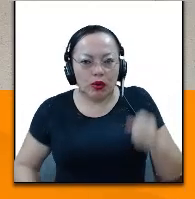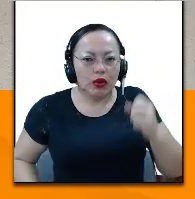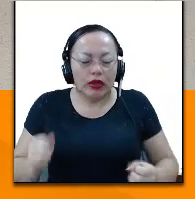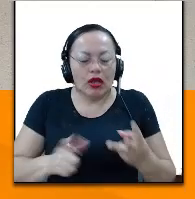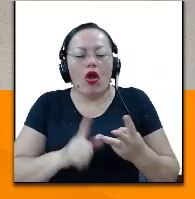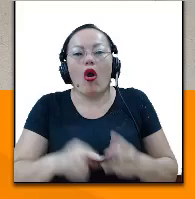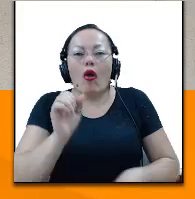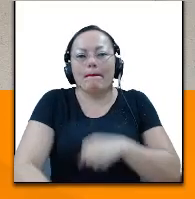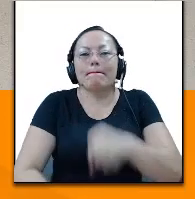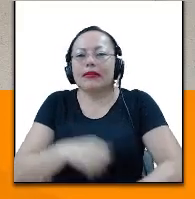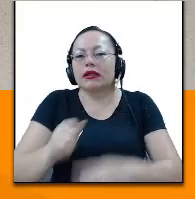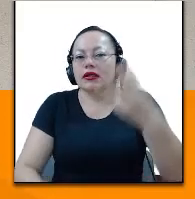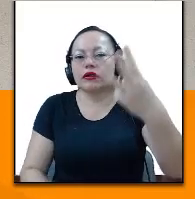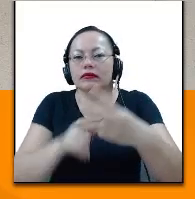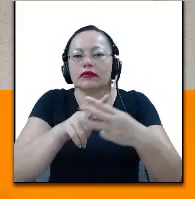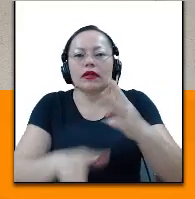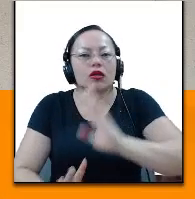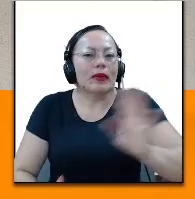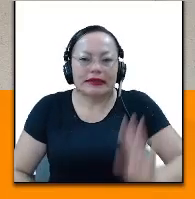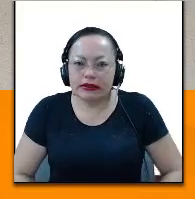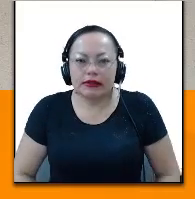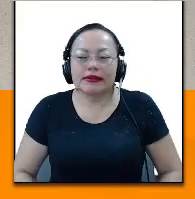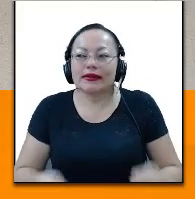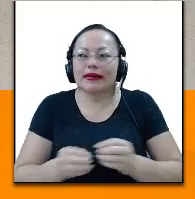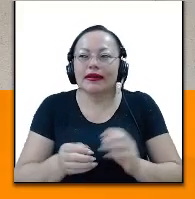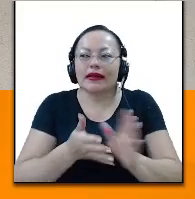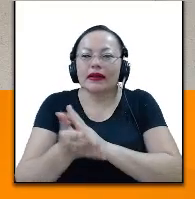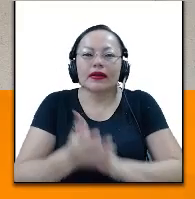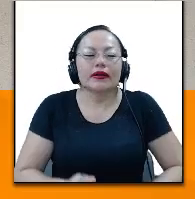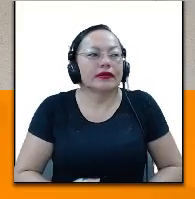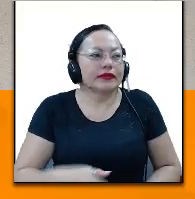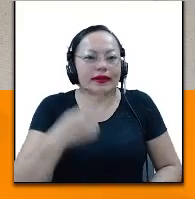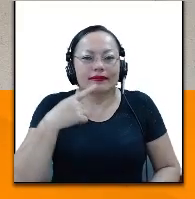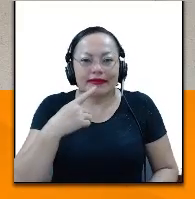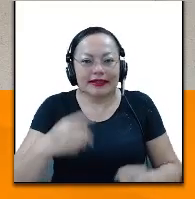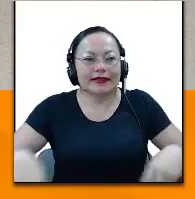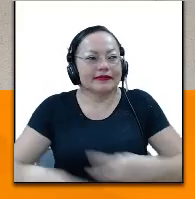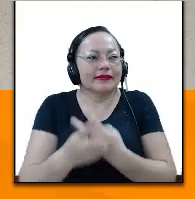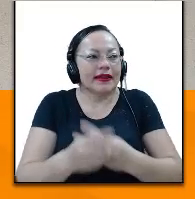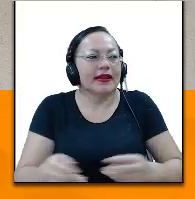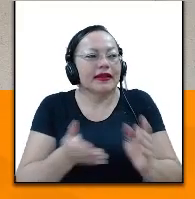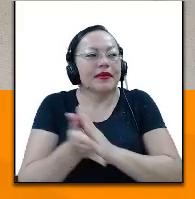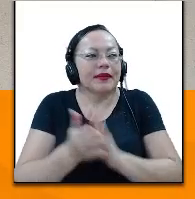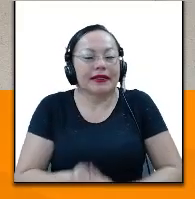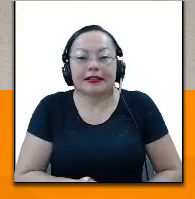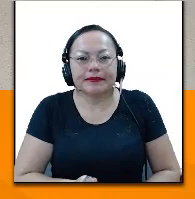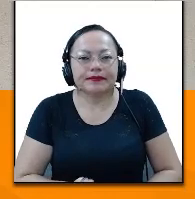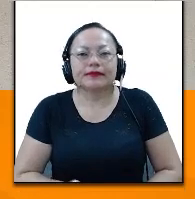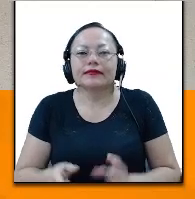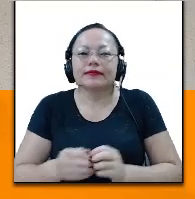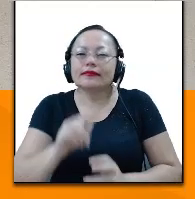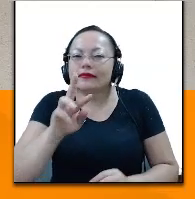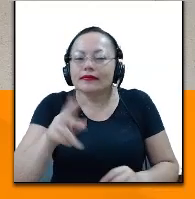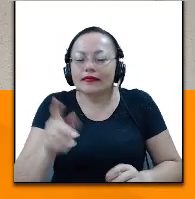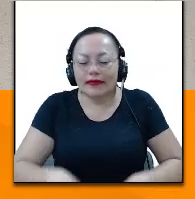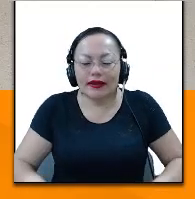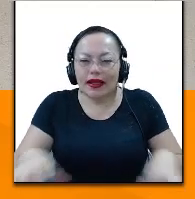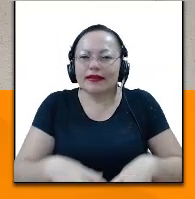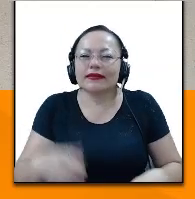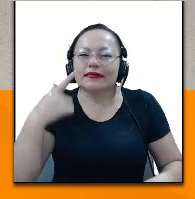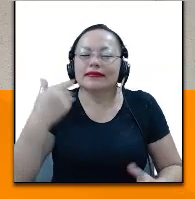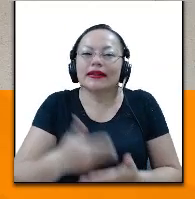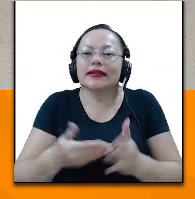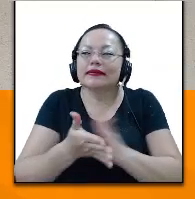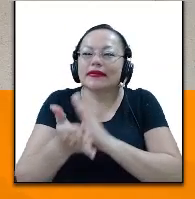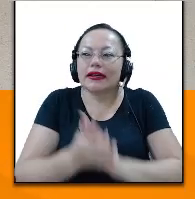bicicleta. No se podría utilizar las máquinas en los diferentes parques. Óigame bien. Las actividades autorizadas